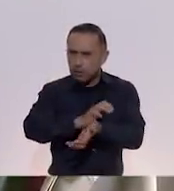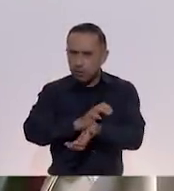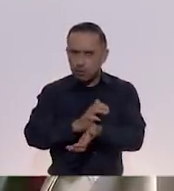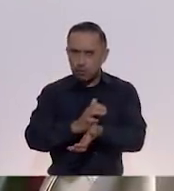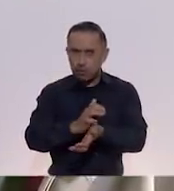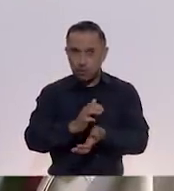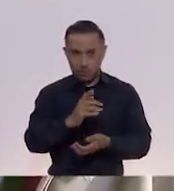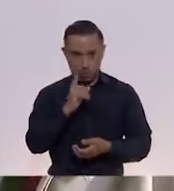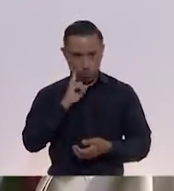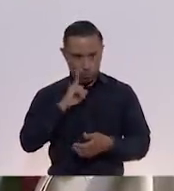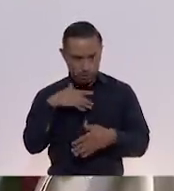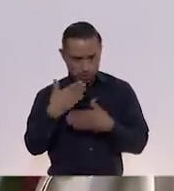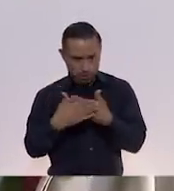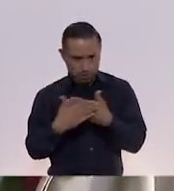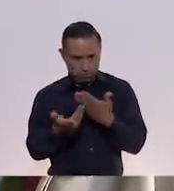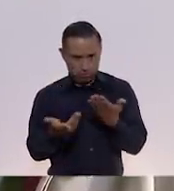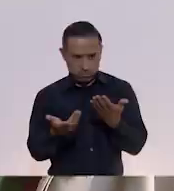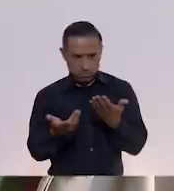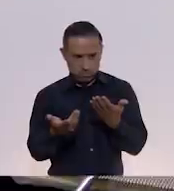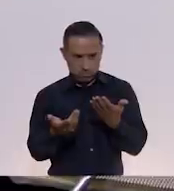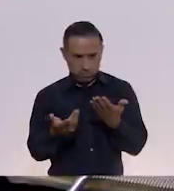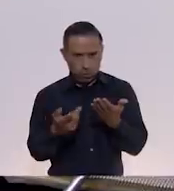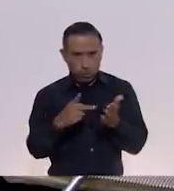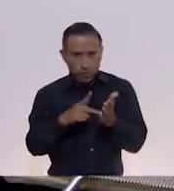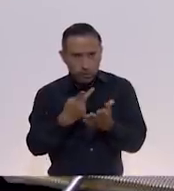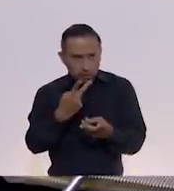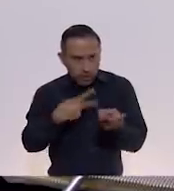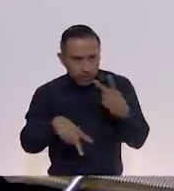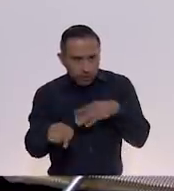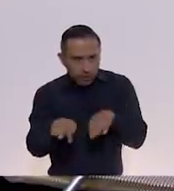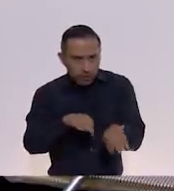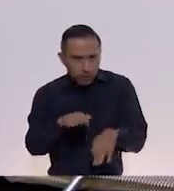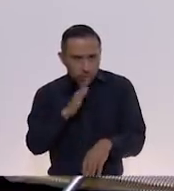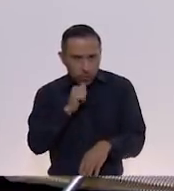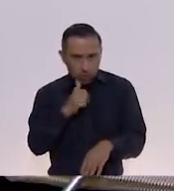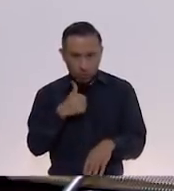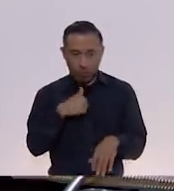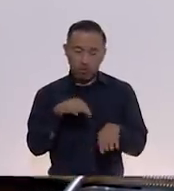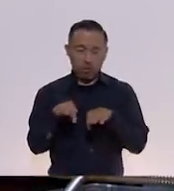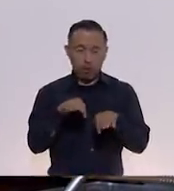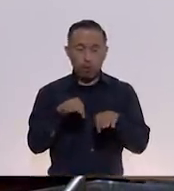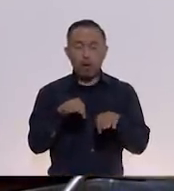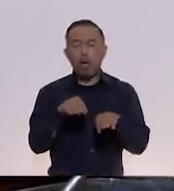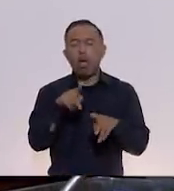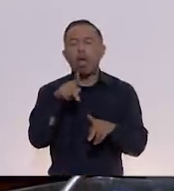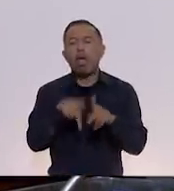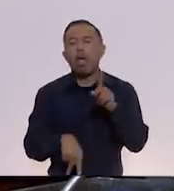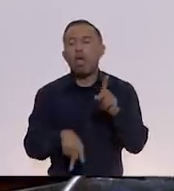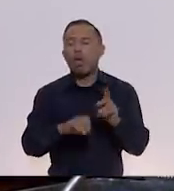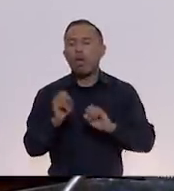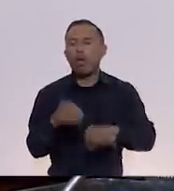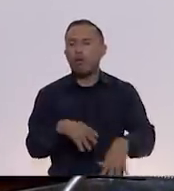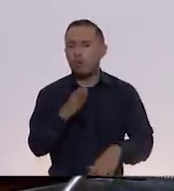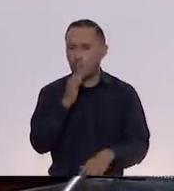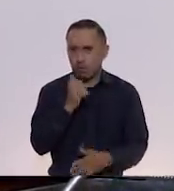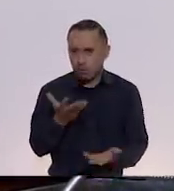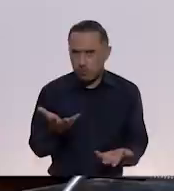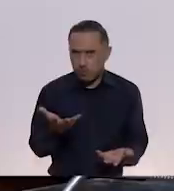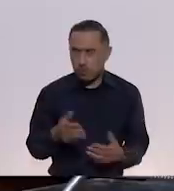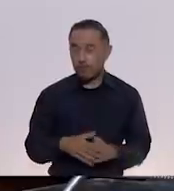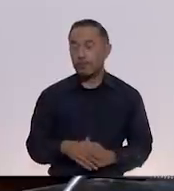no regresan a trabajar? No me puedo permitir dejar el trabajo a la mitad. Escuche, las